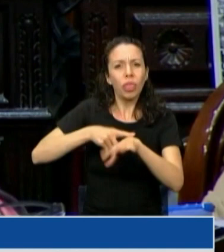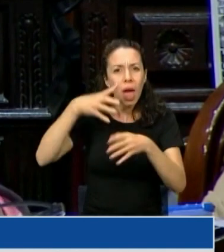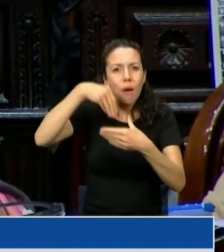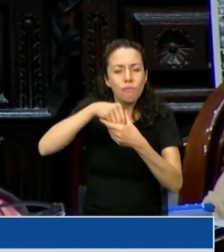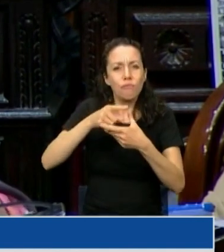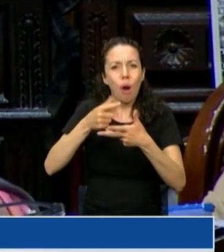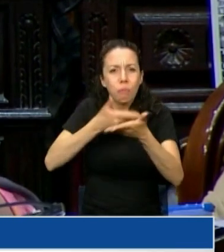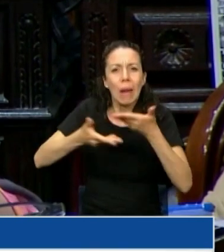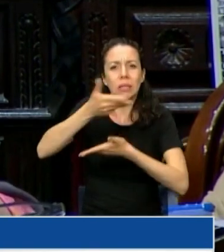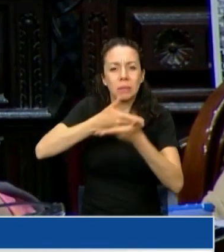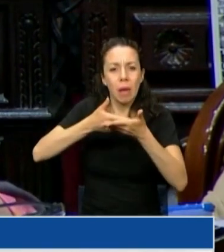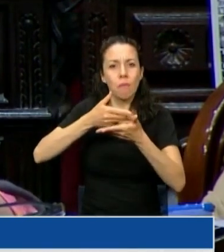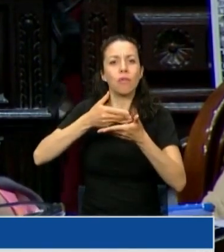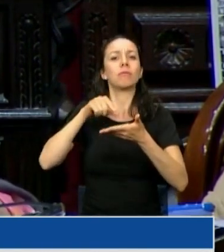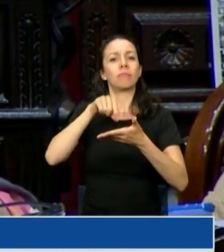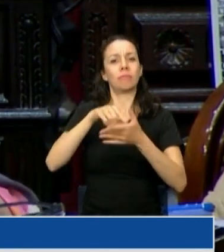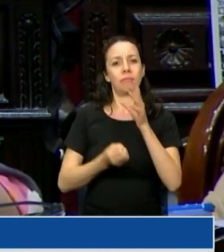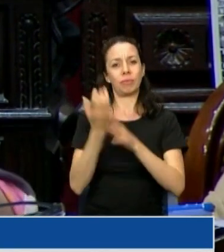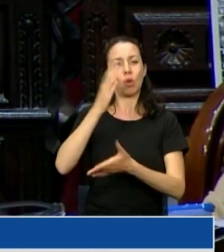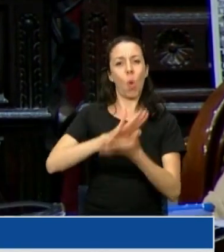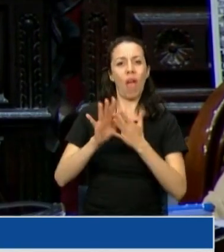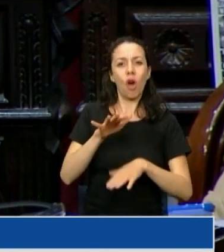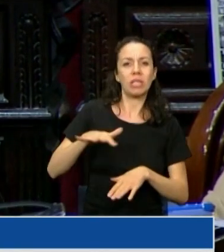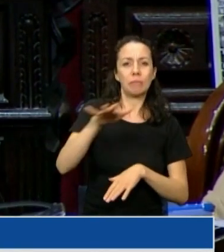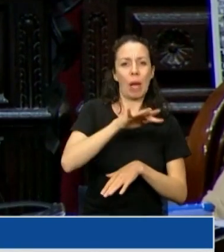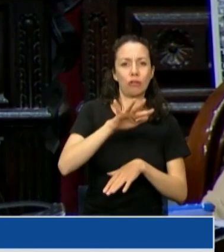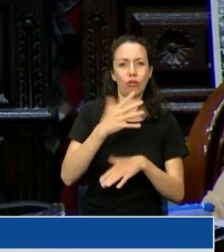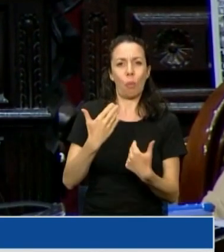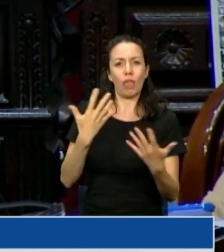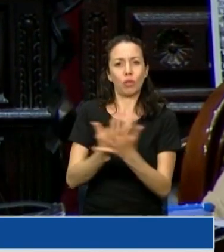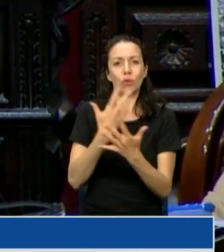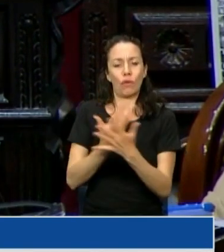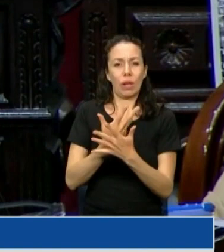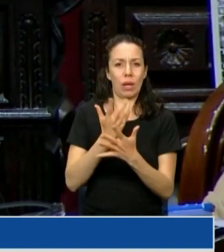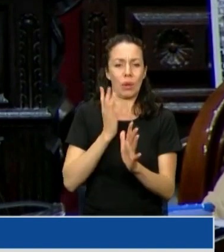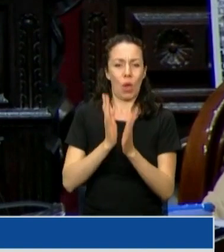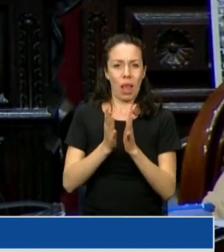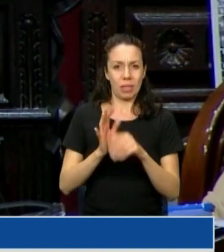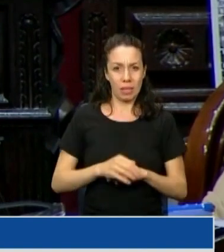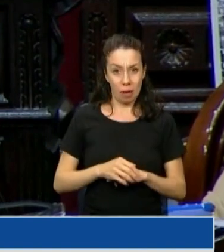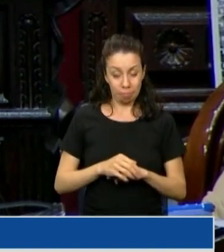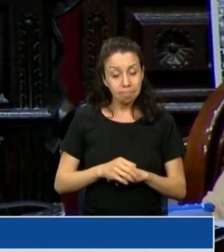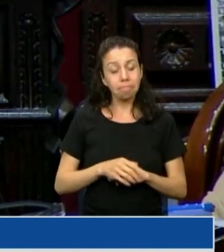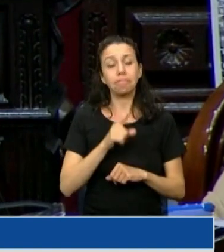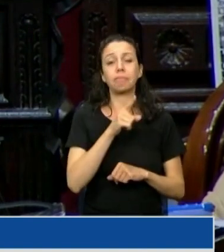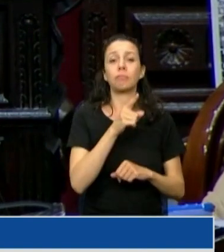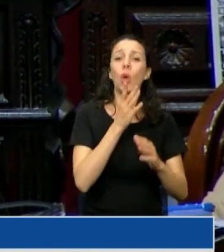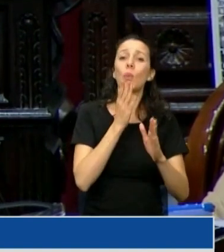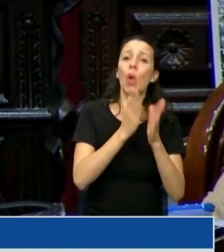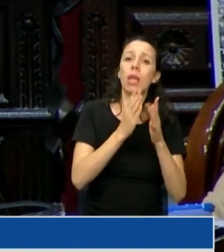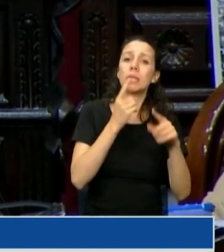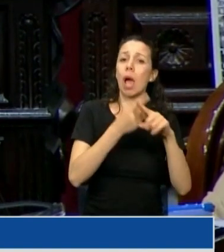empieza a ser también un espacio donde sufrimos esa violencia. En verdad, la violencia por motivos de género es una